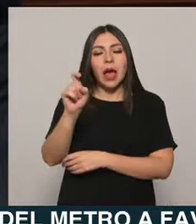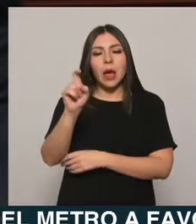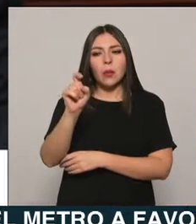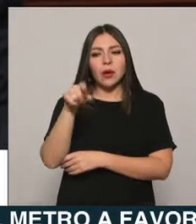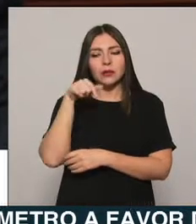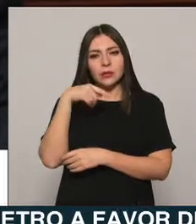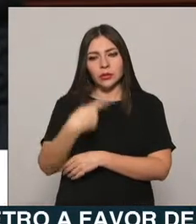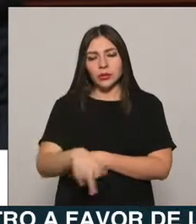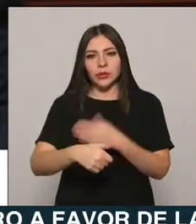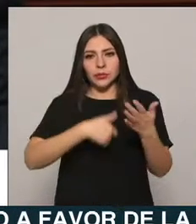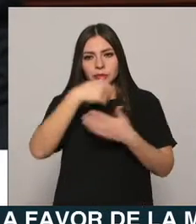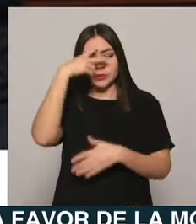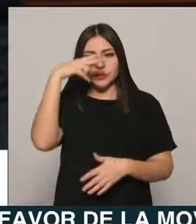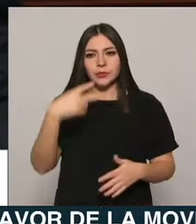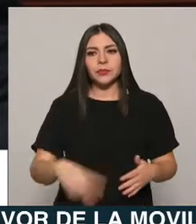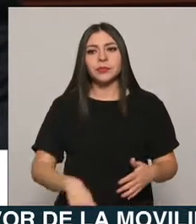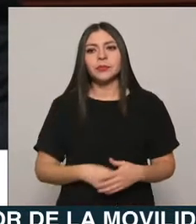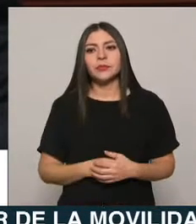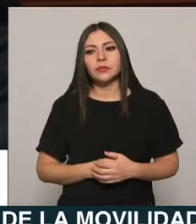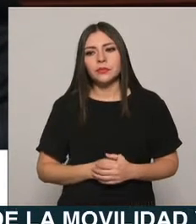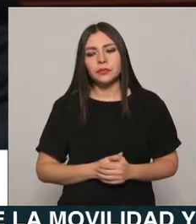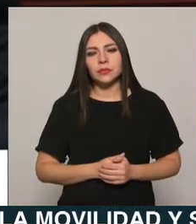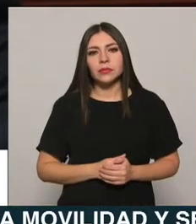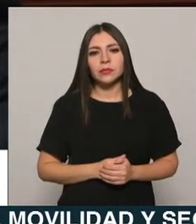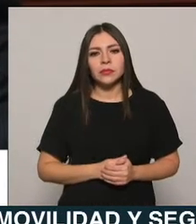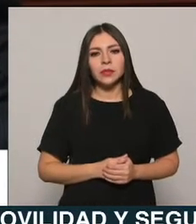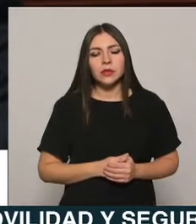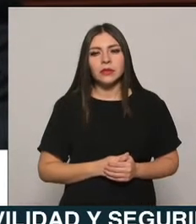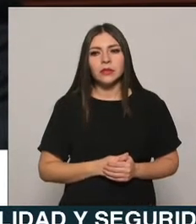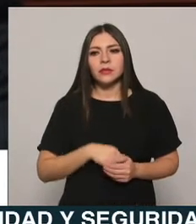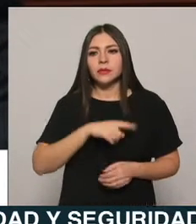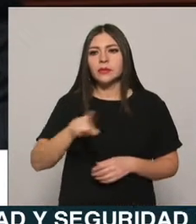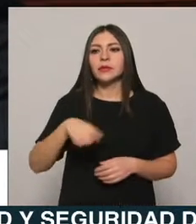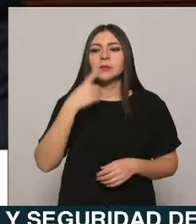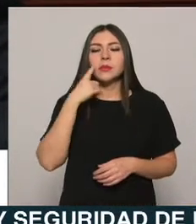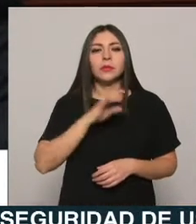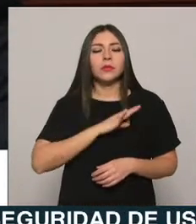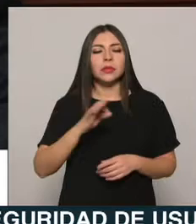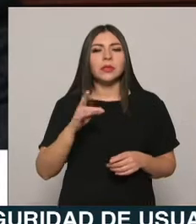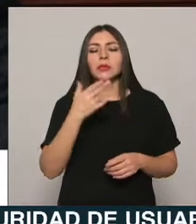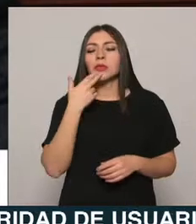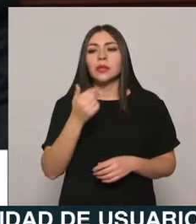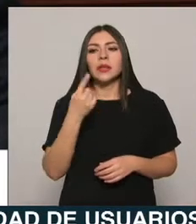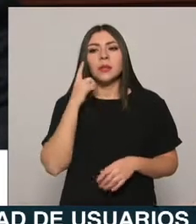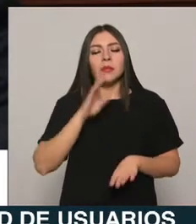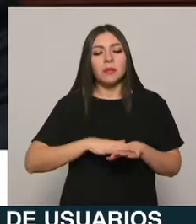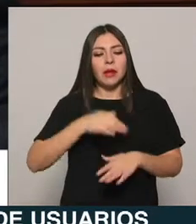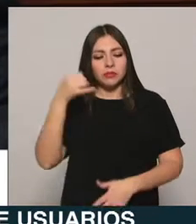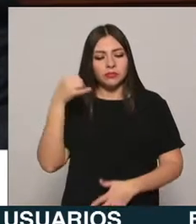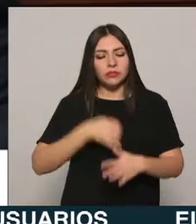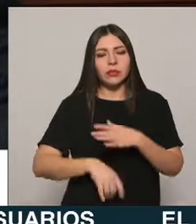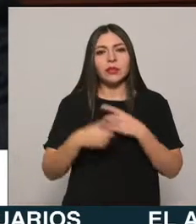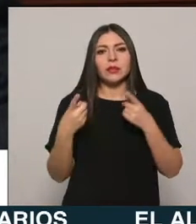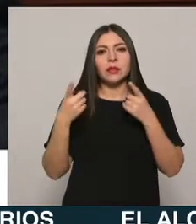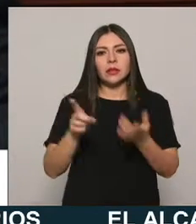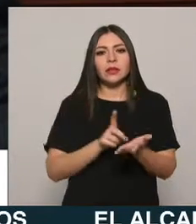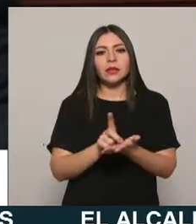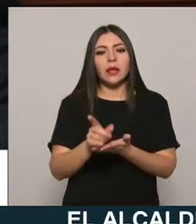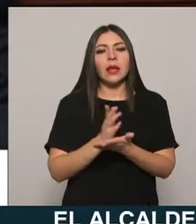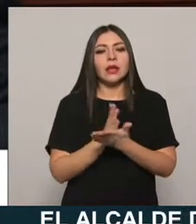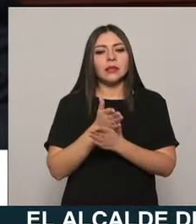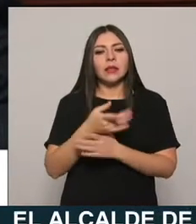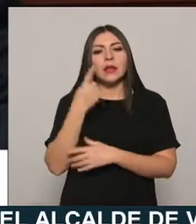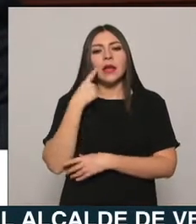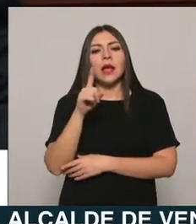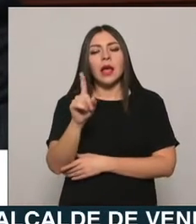nada poco servirá incluso que puedan garantizarse y tutelarse en la forma más amplia posible el derecho al acceso y disposición de